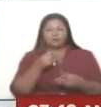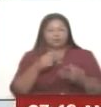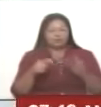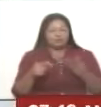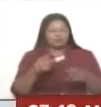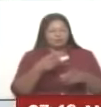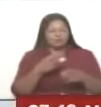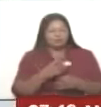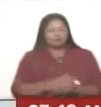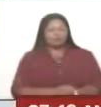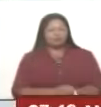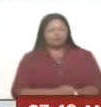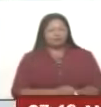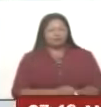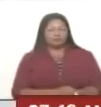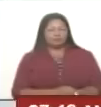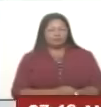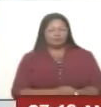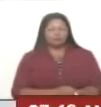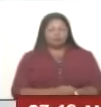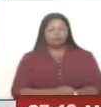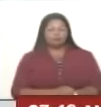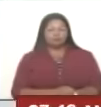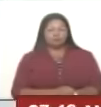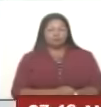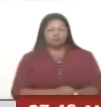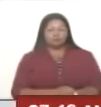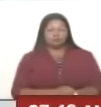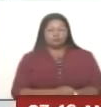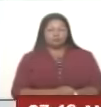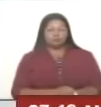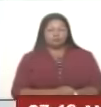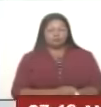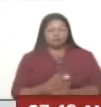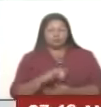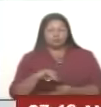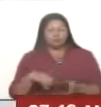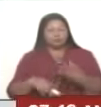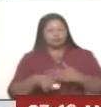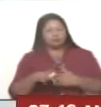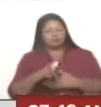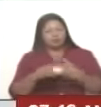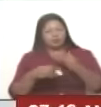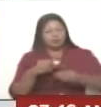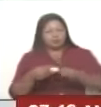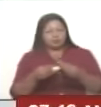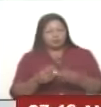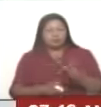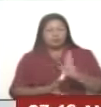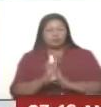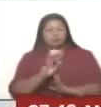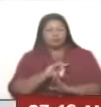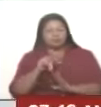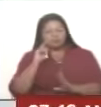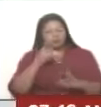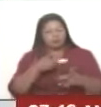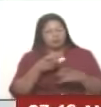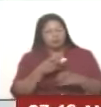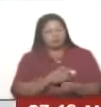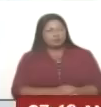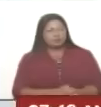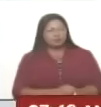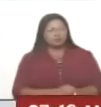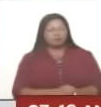salarios y habrá la posibilidad, como de hecho ha ocurrido, de seguir consolidando el incremento del ingreso de